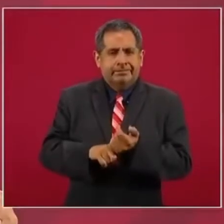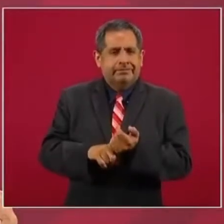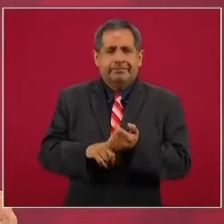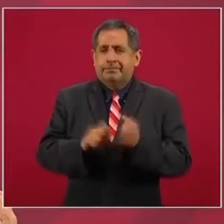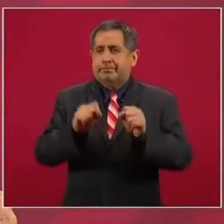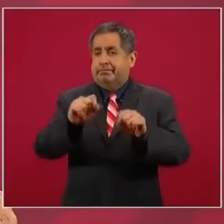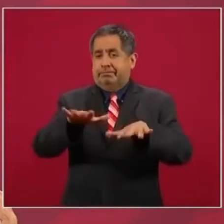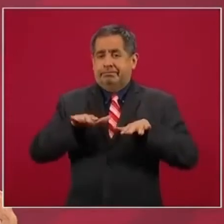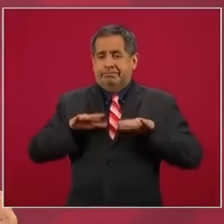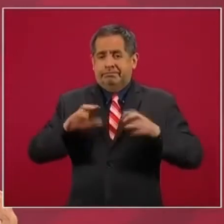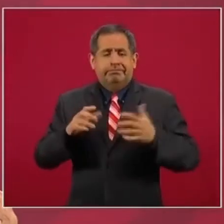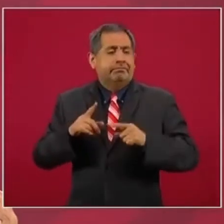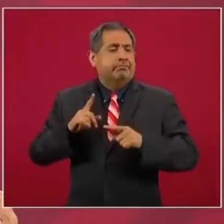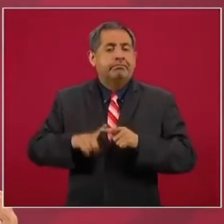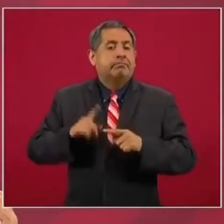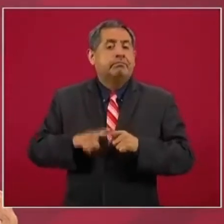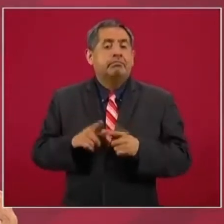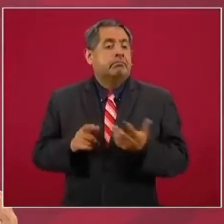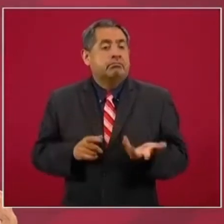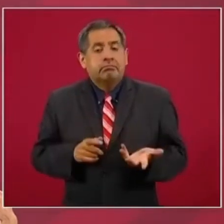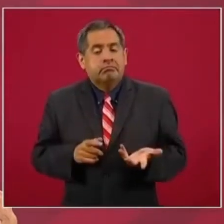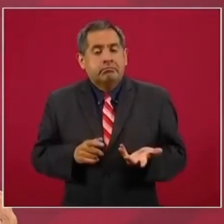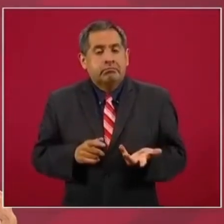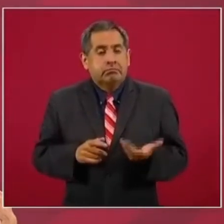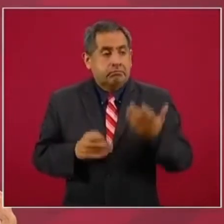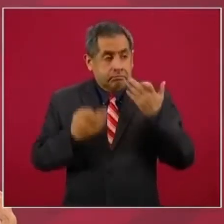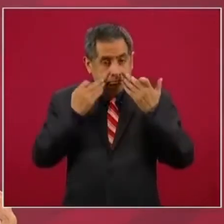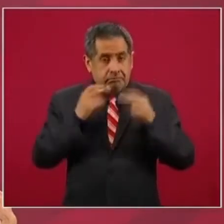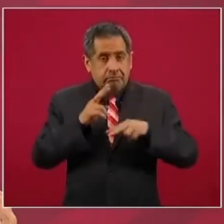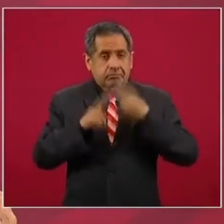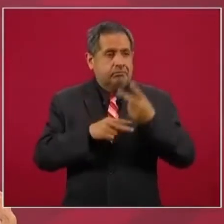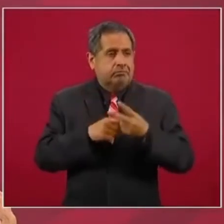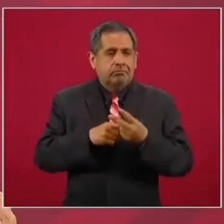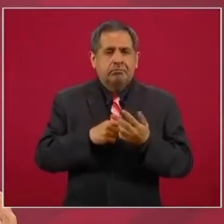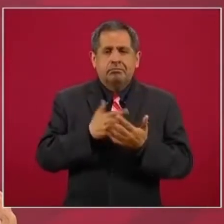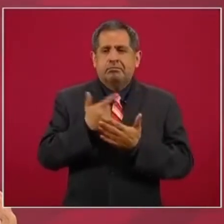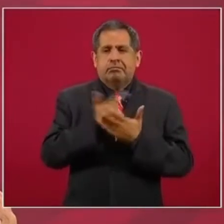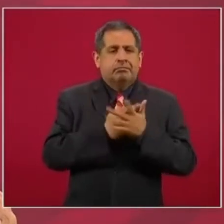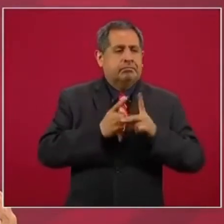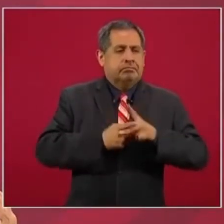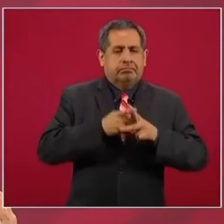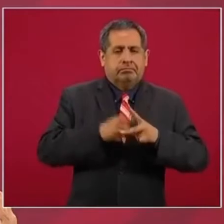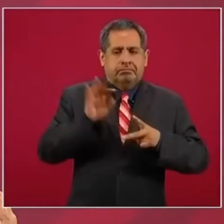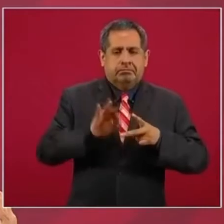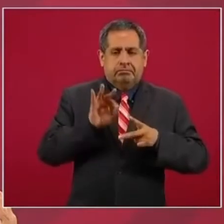asamblea? ¿Quiénes quedaban para ir a la lista plurinominal?